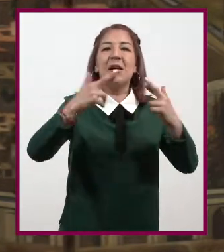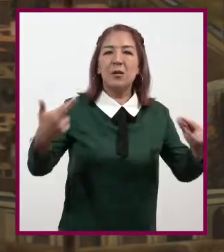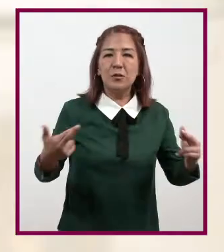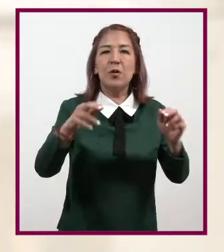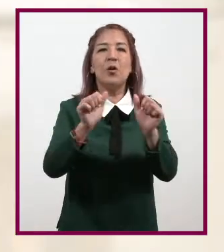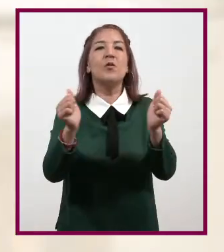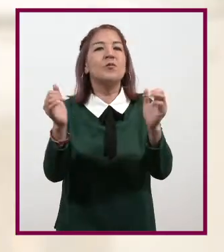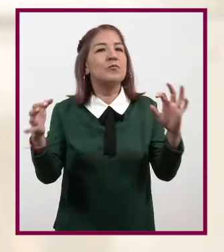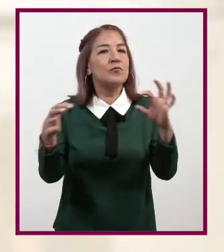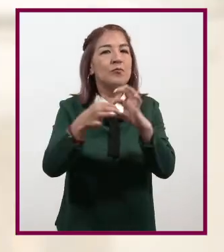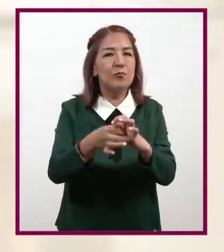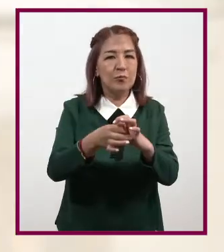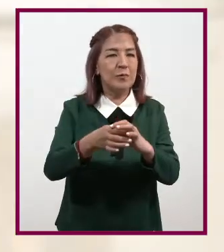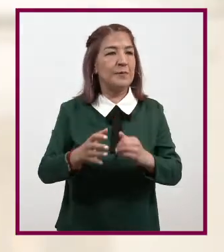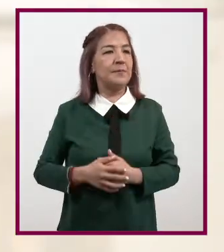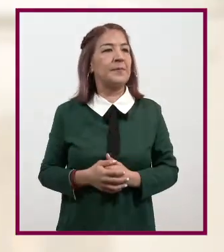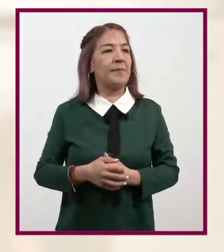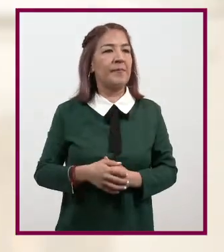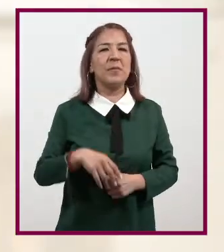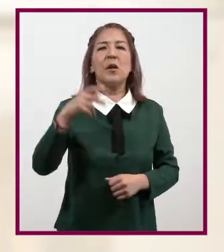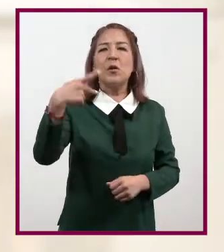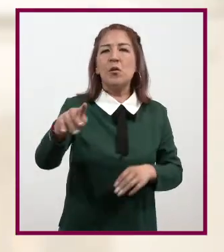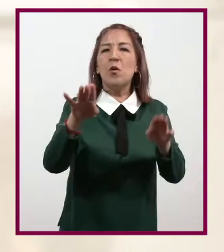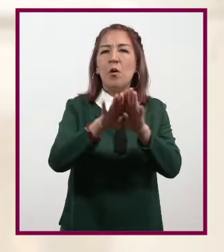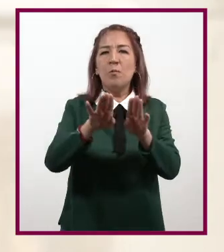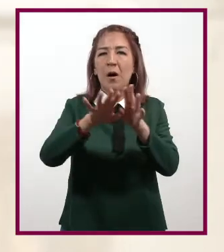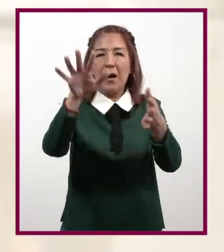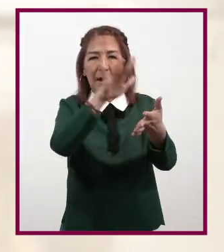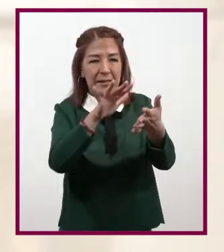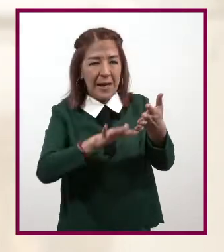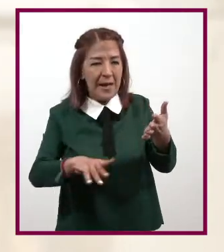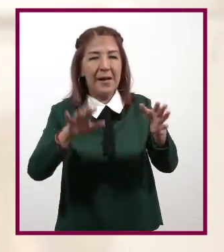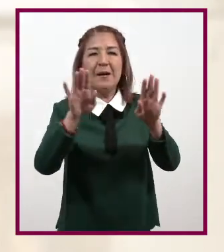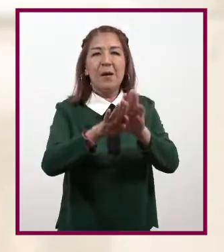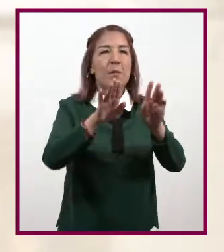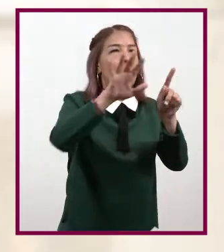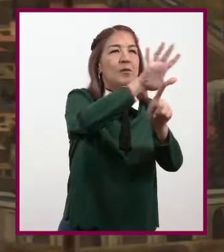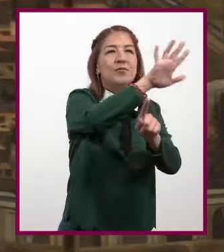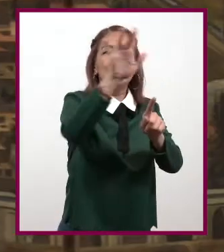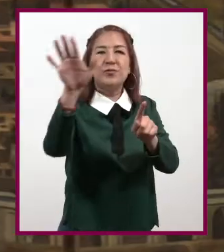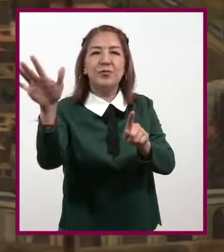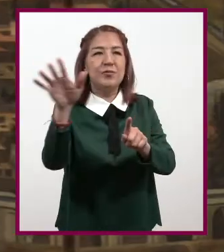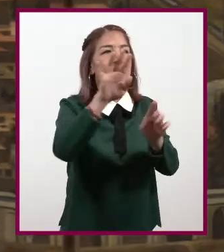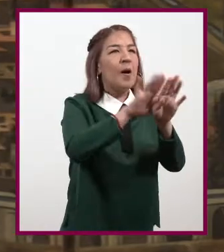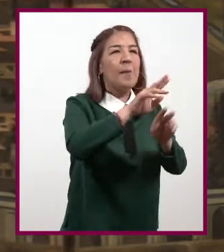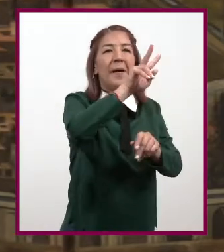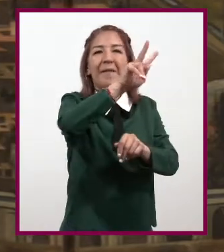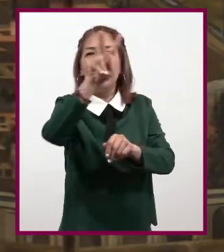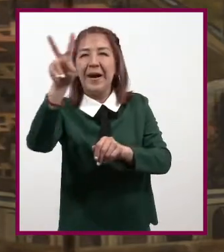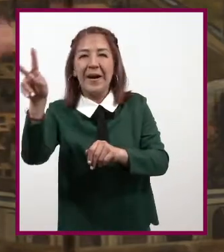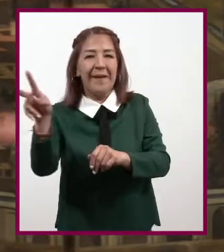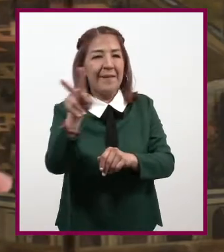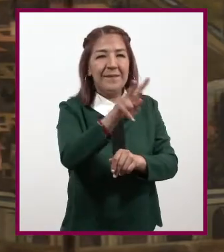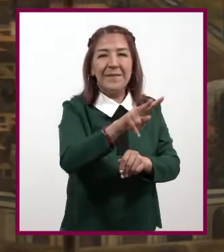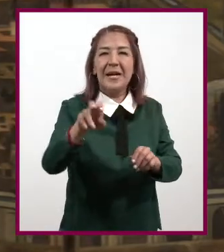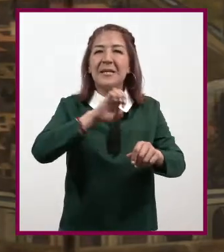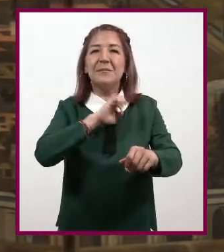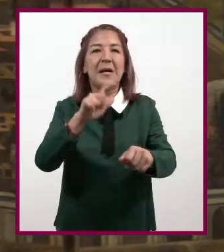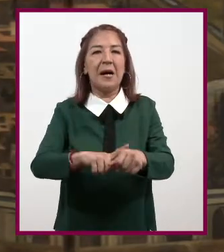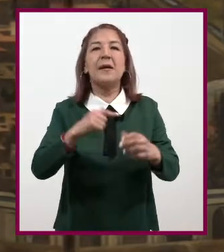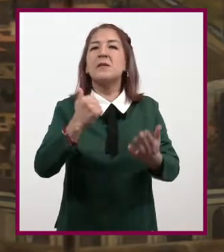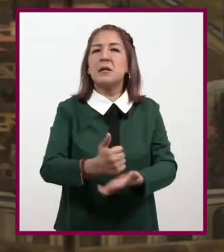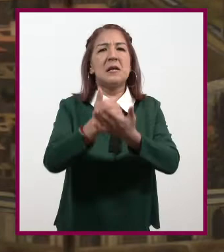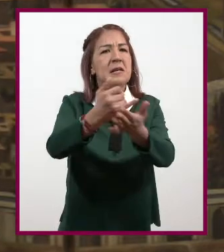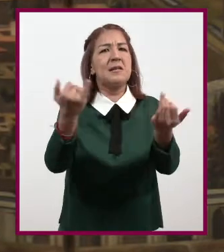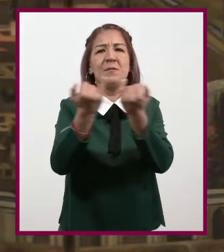la otra. ¿Hay una manera de leer este biombo o sigue una secuencia específica? Nos ayudan tanto en el anverso como en